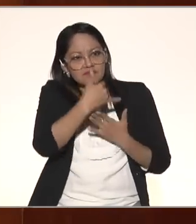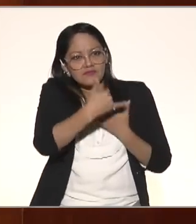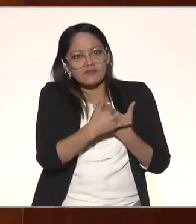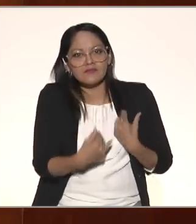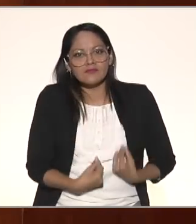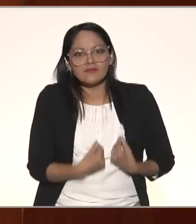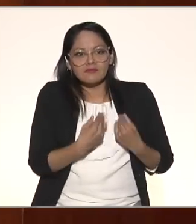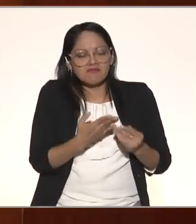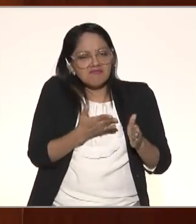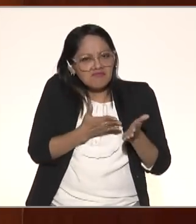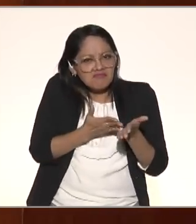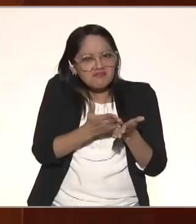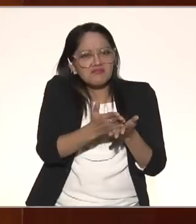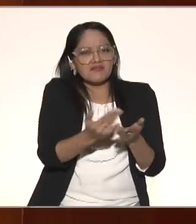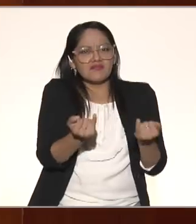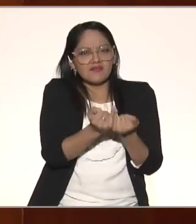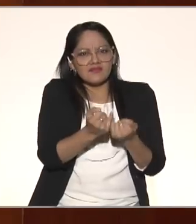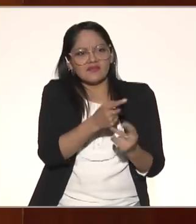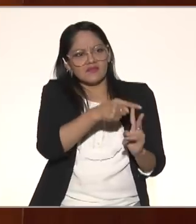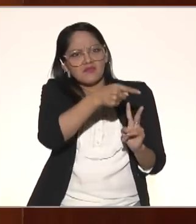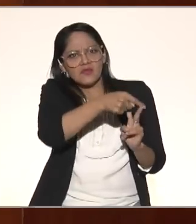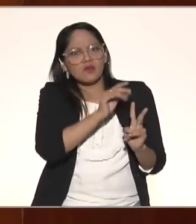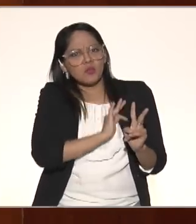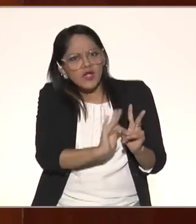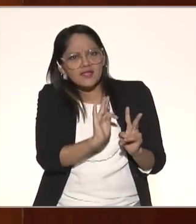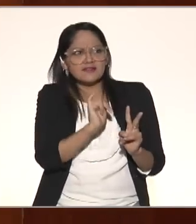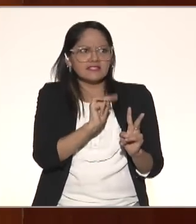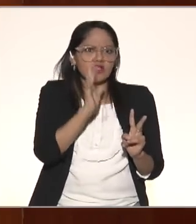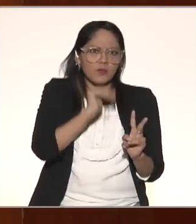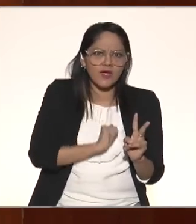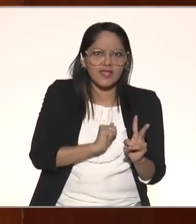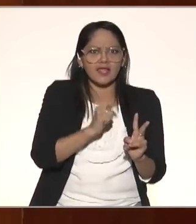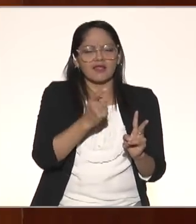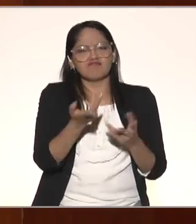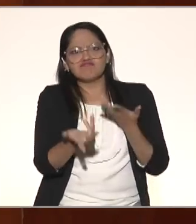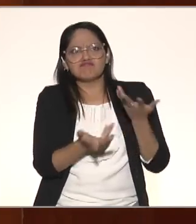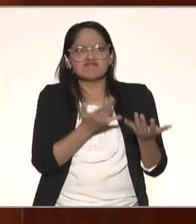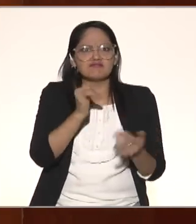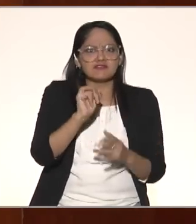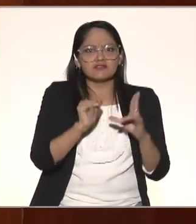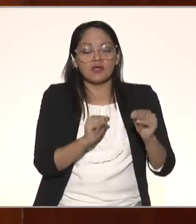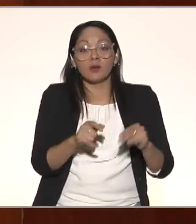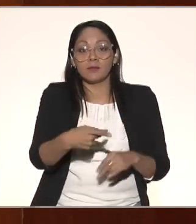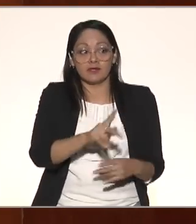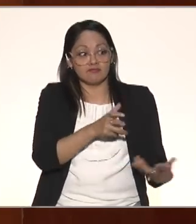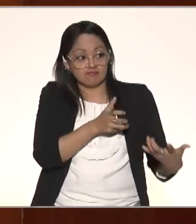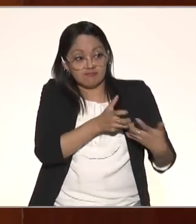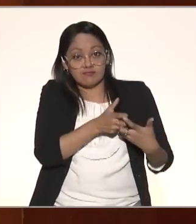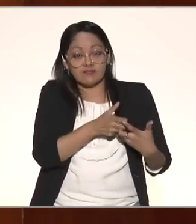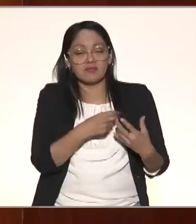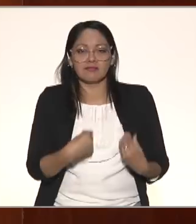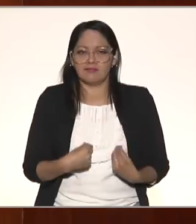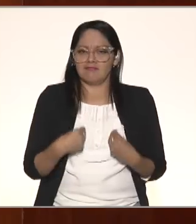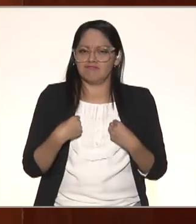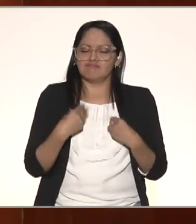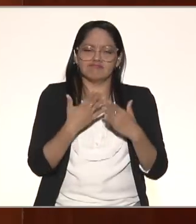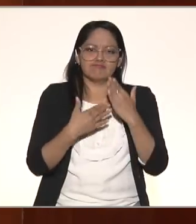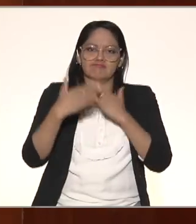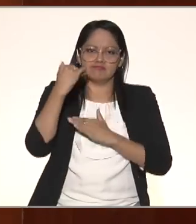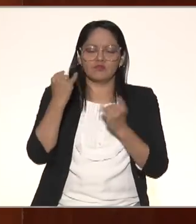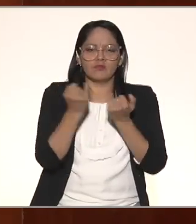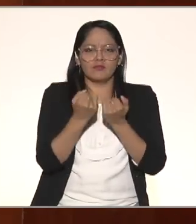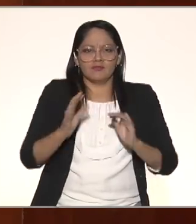Y tiene que haber una estructura que se vale, que no se vale, hasta donde sí, hasta donde no. Y mientras sea compatible ese proyecto de vida, bueno, pues la